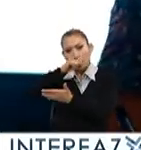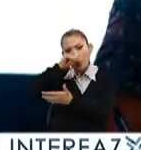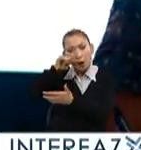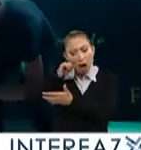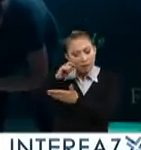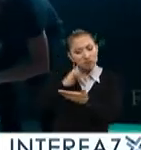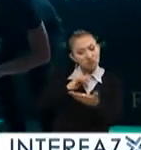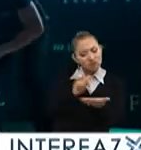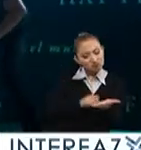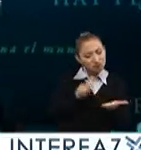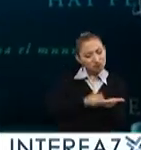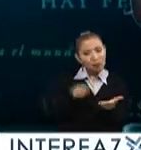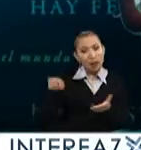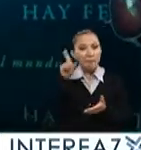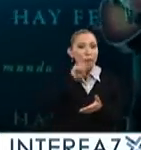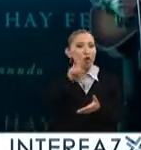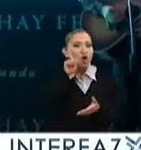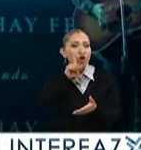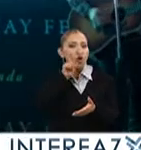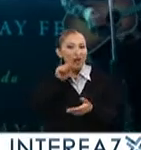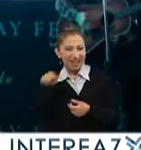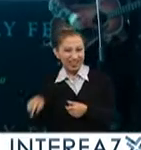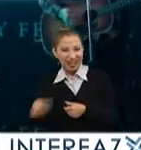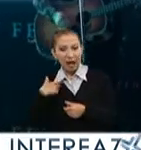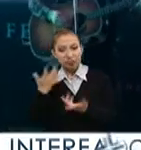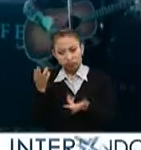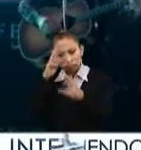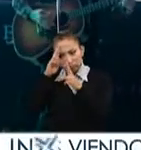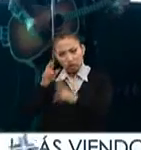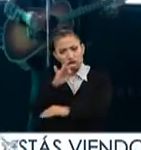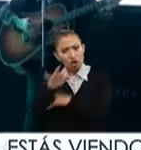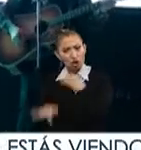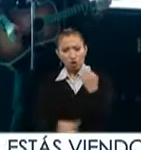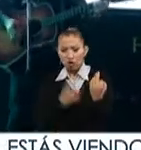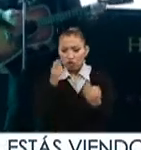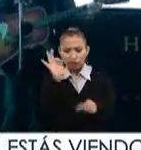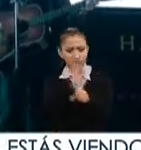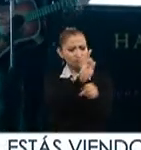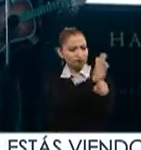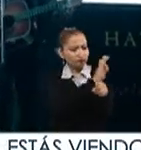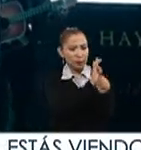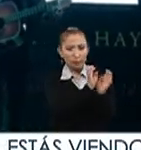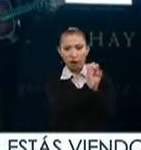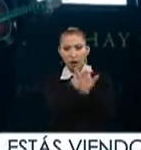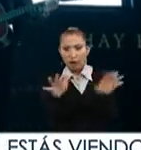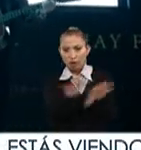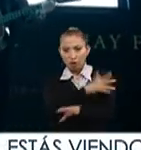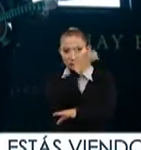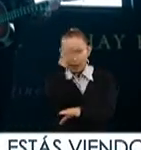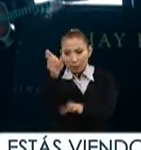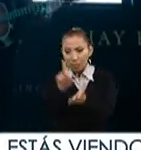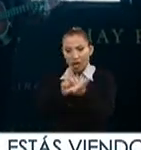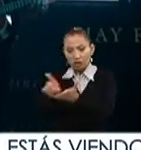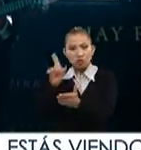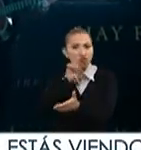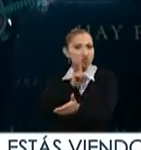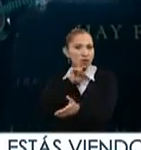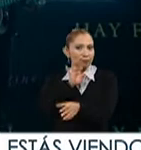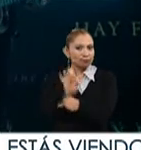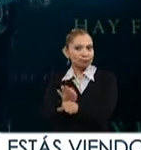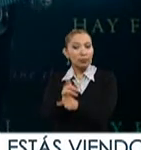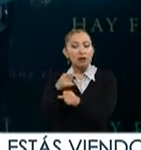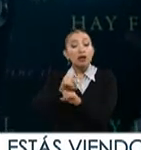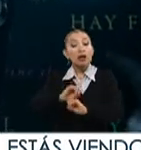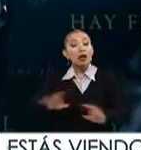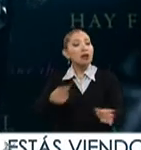Juárez. La diva del underground mantiene la lealtad a todas las causas que defiende, como el cambio climático y los derechos de las mujeres, y